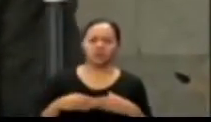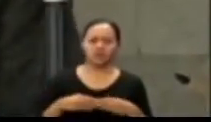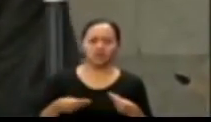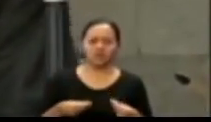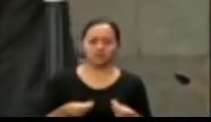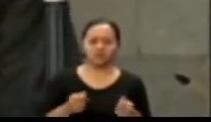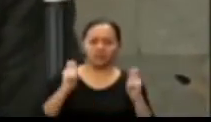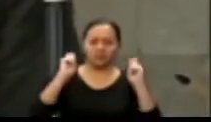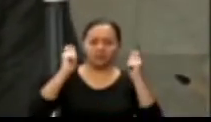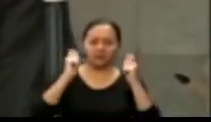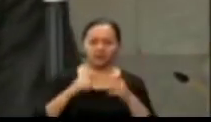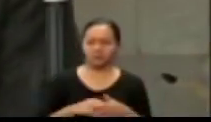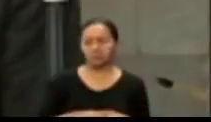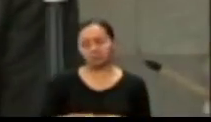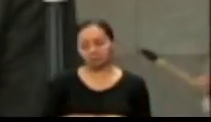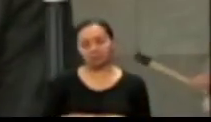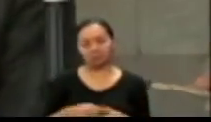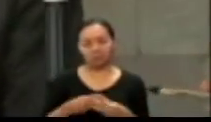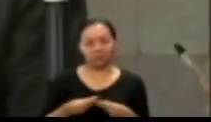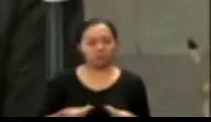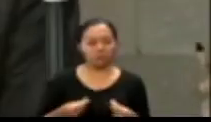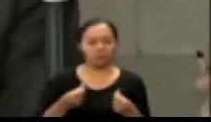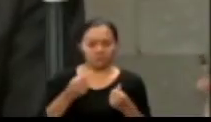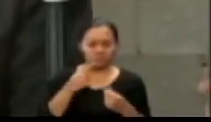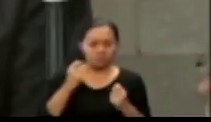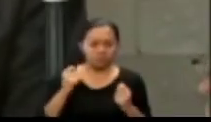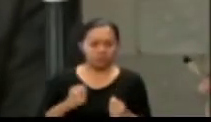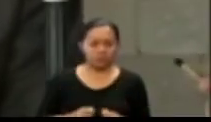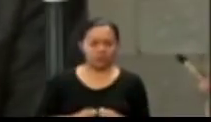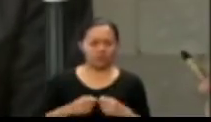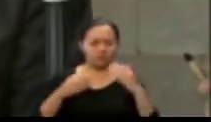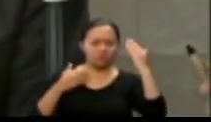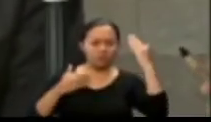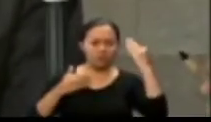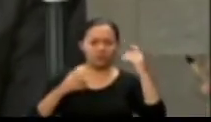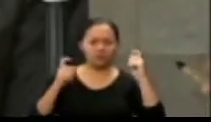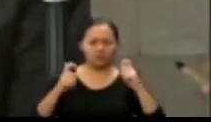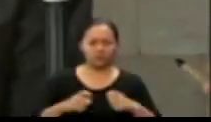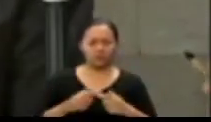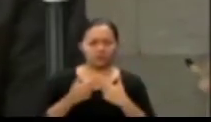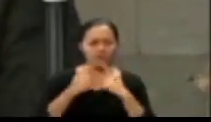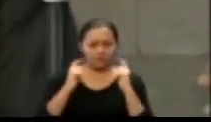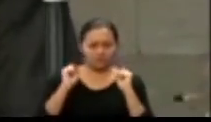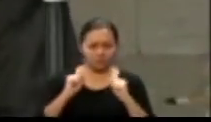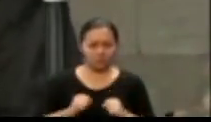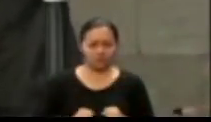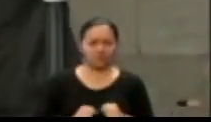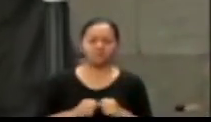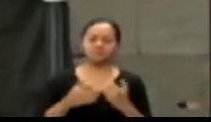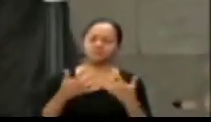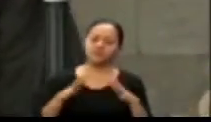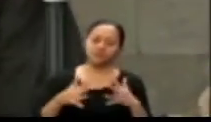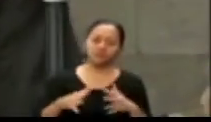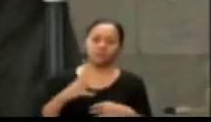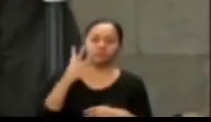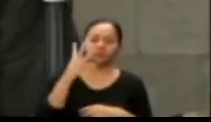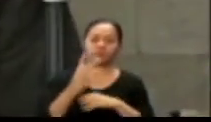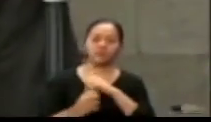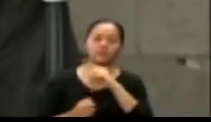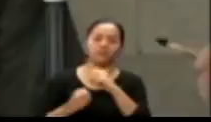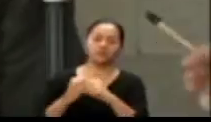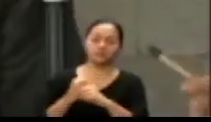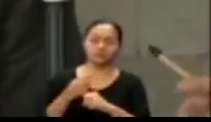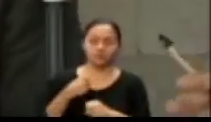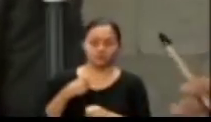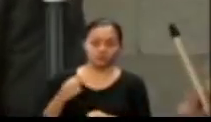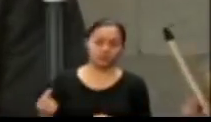decir que si vamos a liberar la política de la plata, podemos hacerla de forma totalmente autónoma y soberana. A distancia de 4 años, volví también una vez aquí